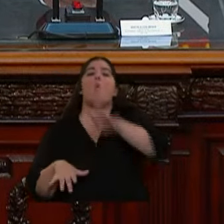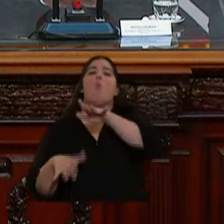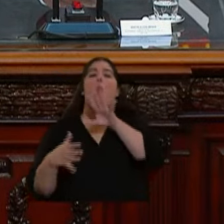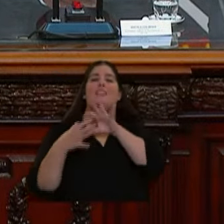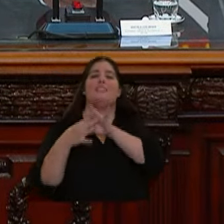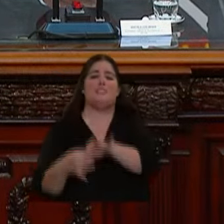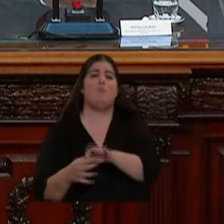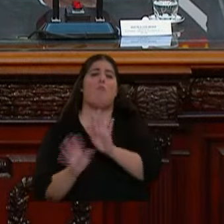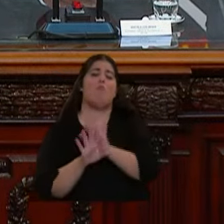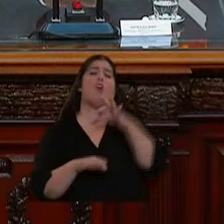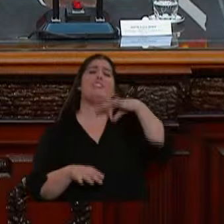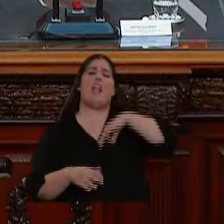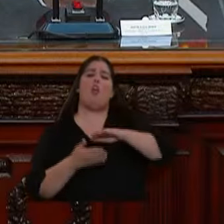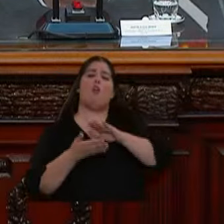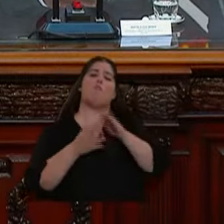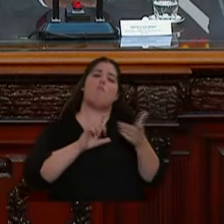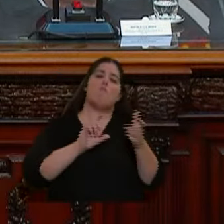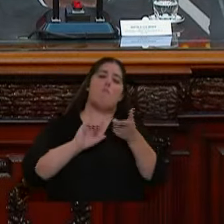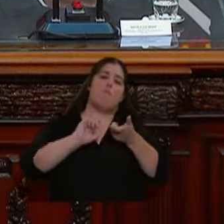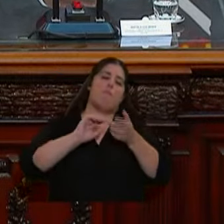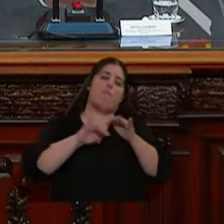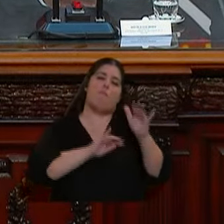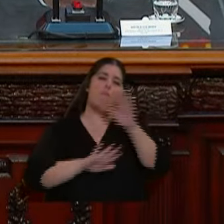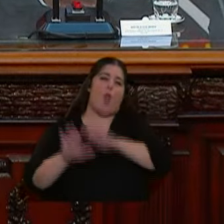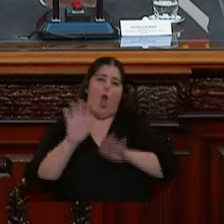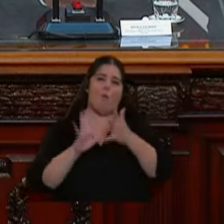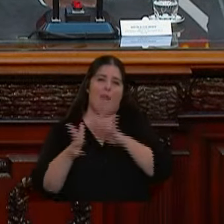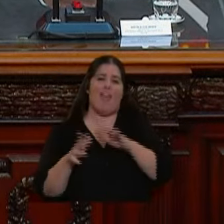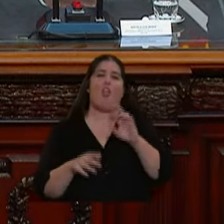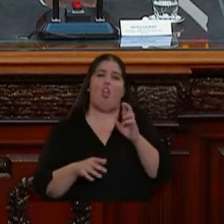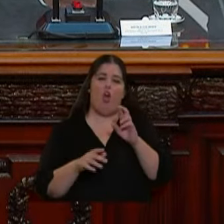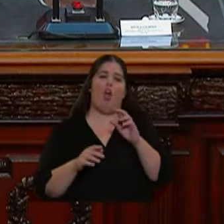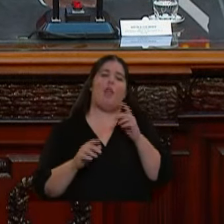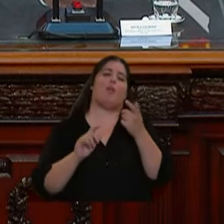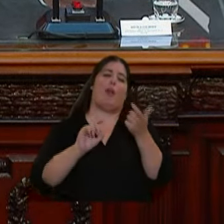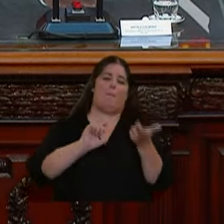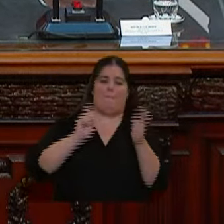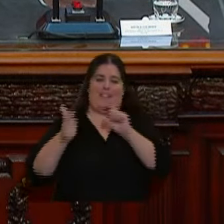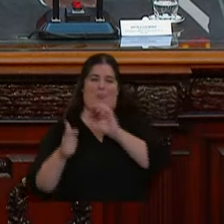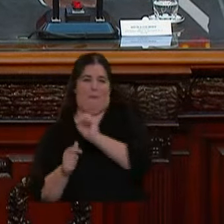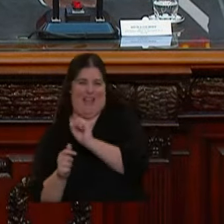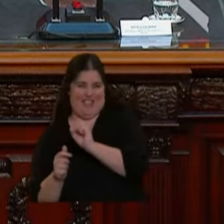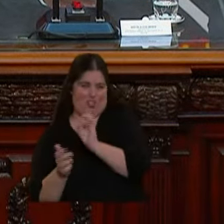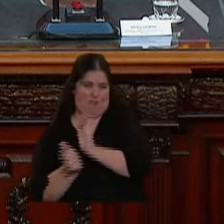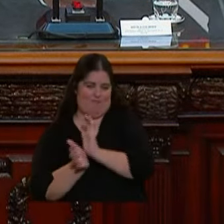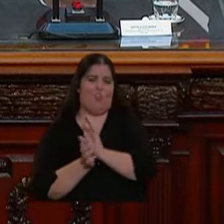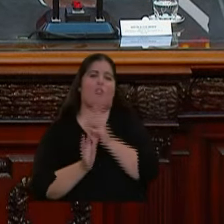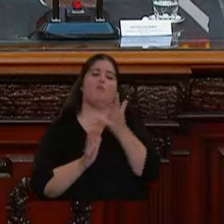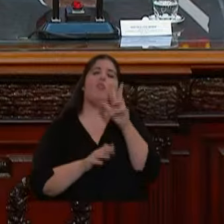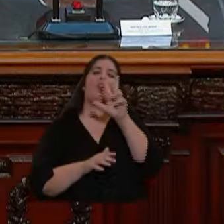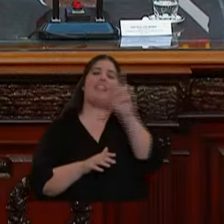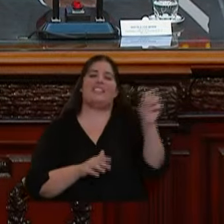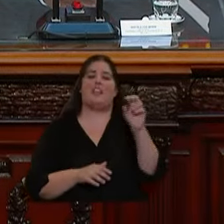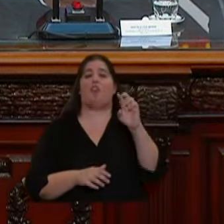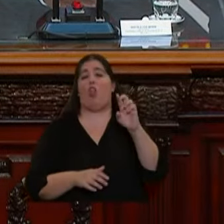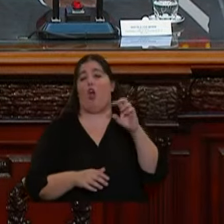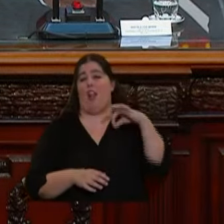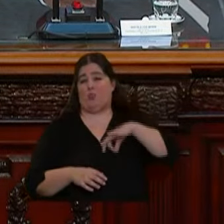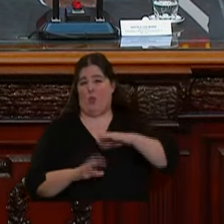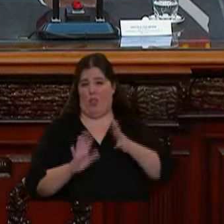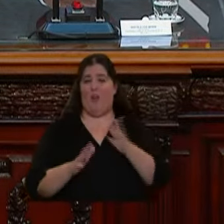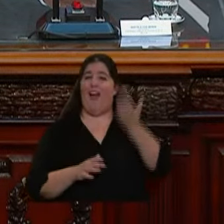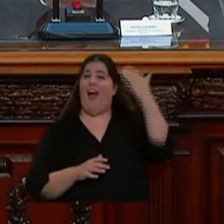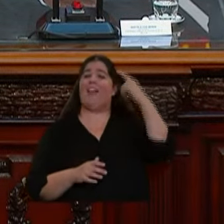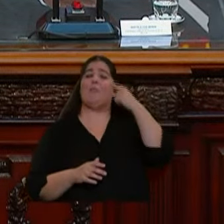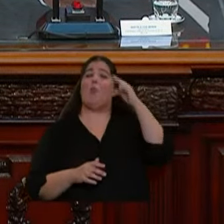salario promedio en dólares al tipo de cambio paralelo, porque el precio es al que hay, sea de 300 dólares, cuando en la década de